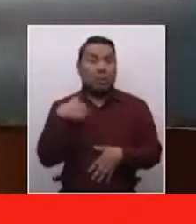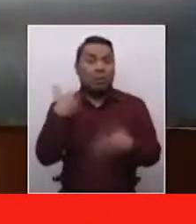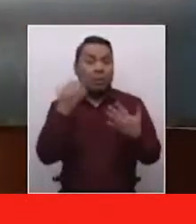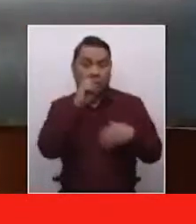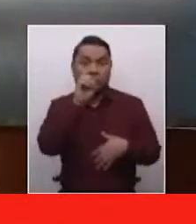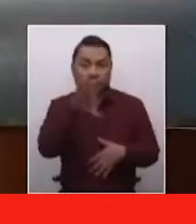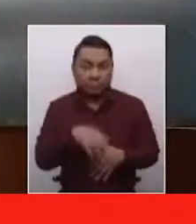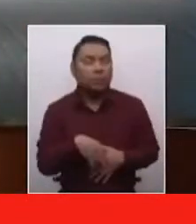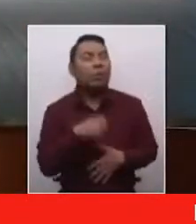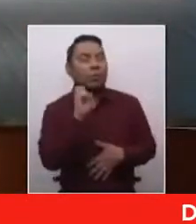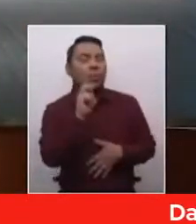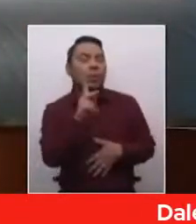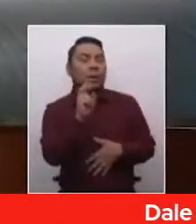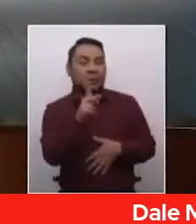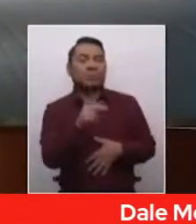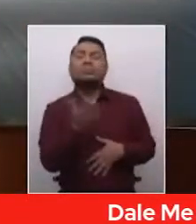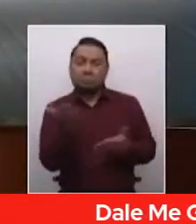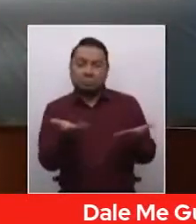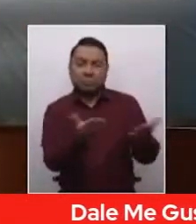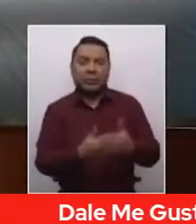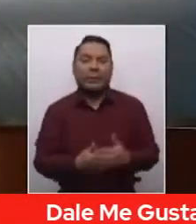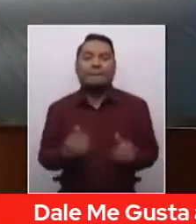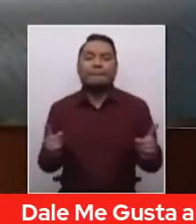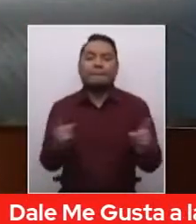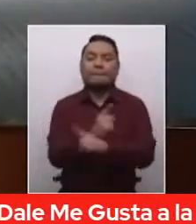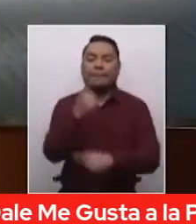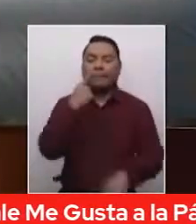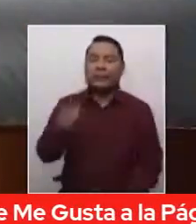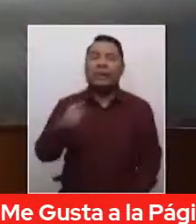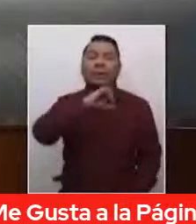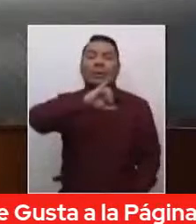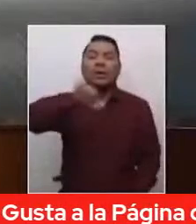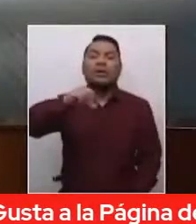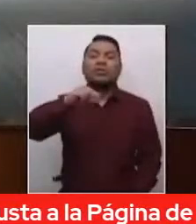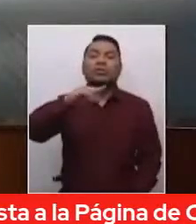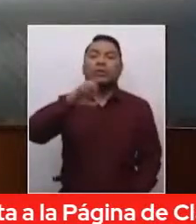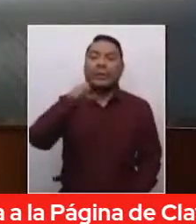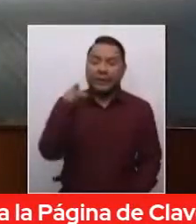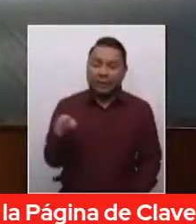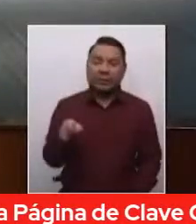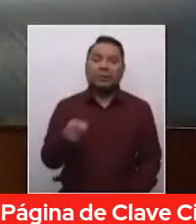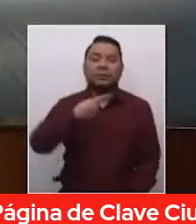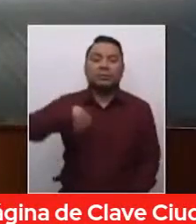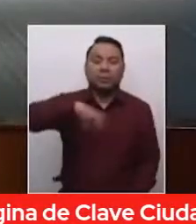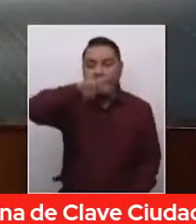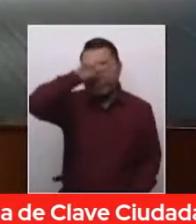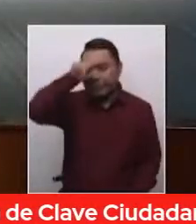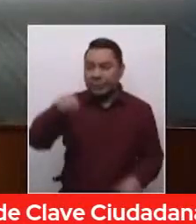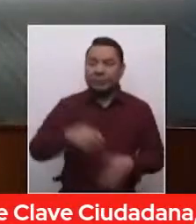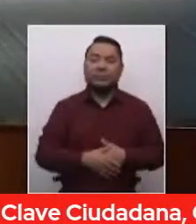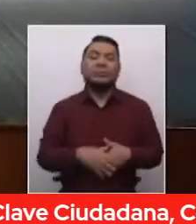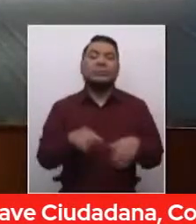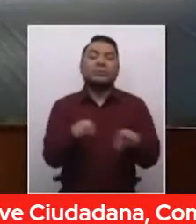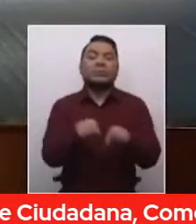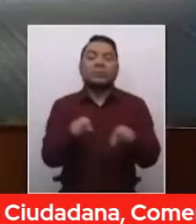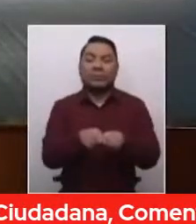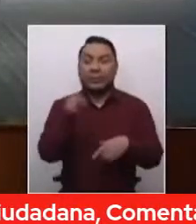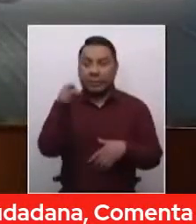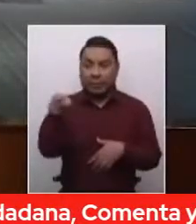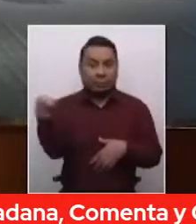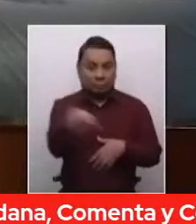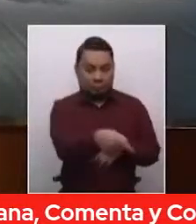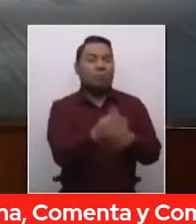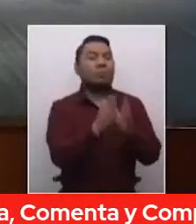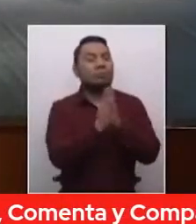correspondiente. Muchas gracias. Gracias, gracias, candidato Urresti, porque ahora es el turno del candidato George Forsyth, candidato de Somos Perú, que también de la ANFORA va a